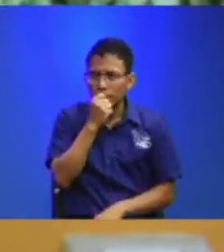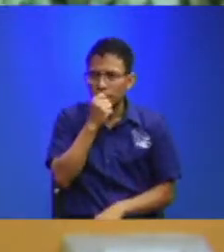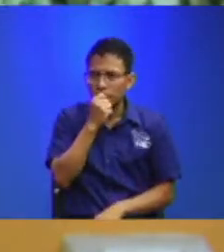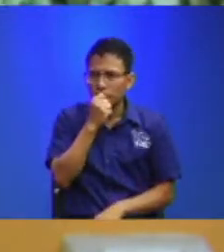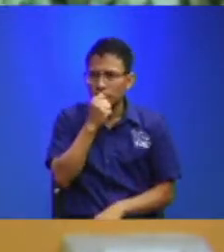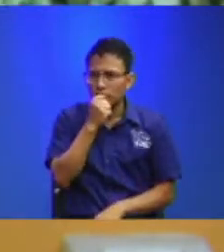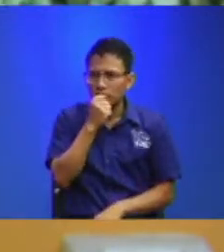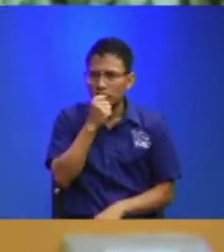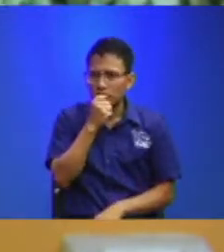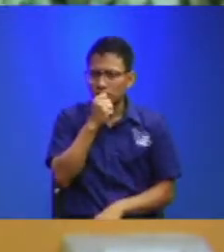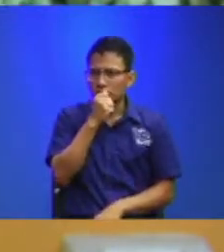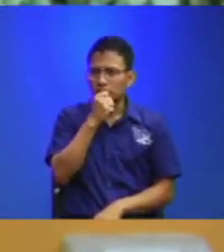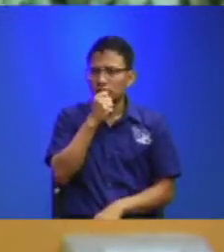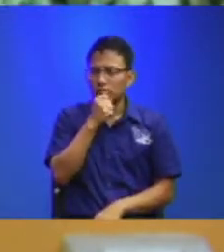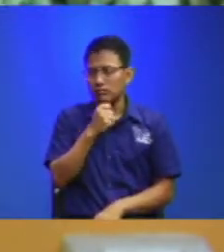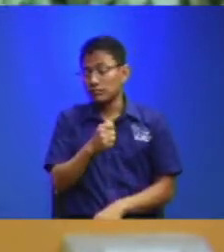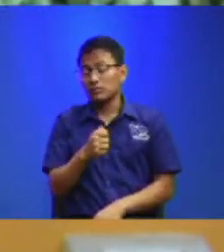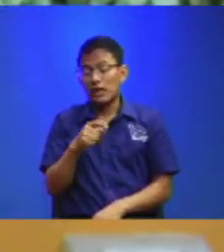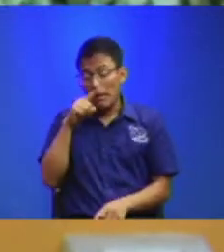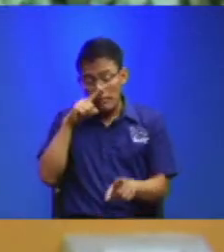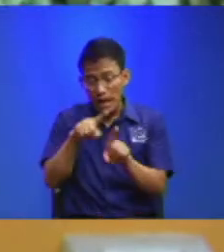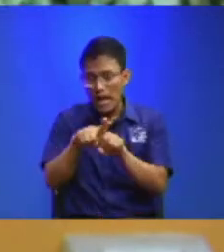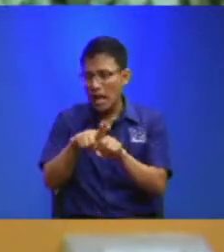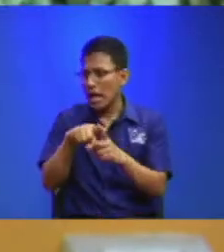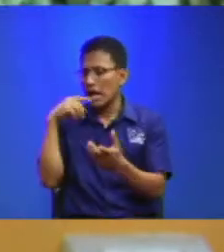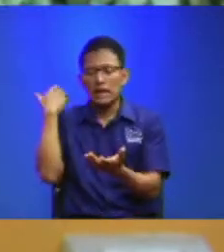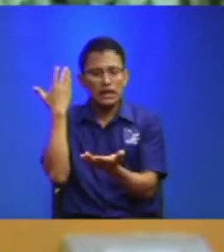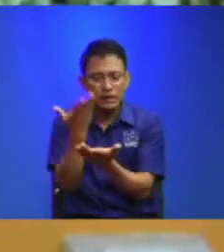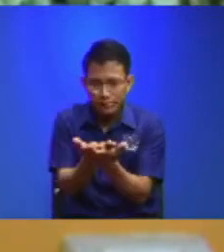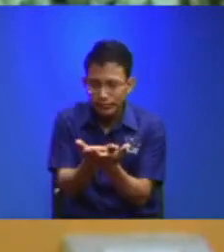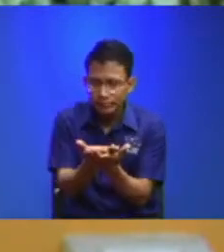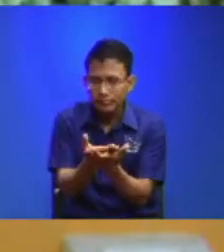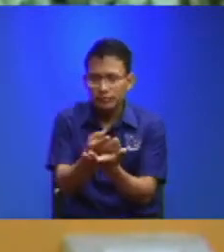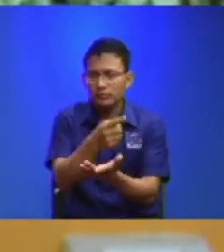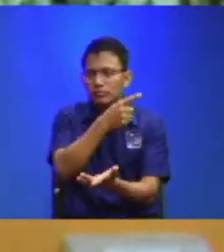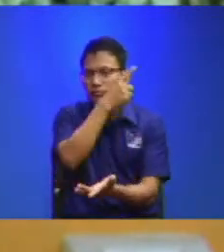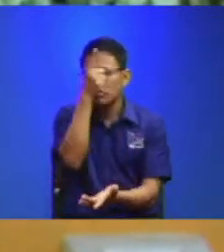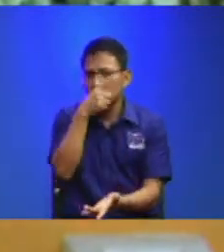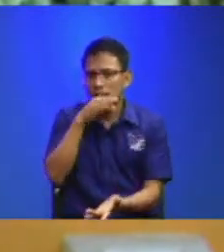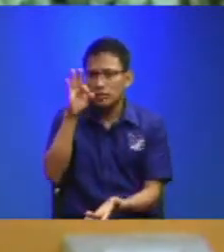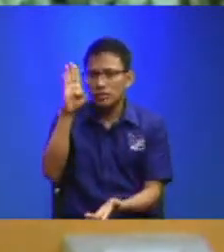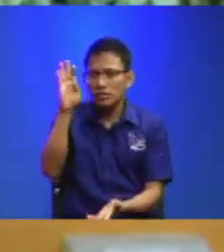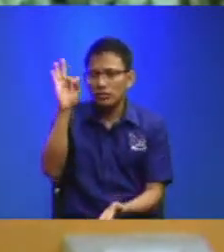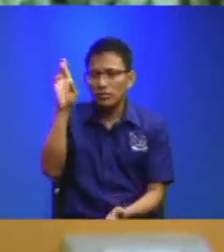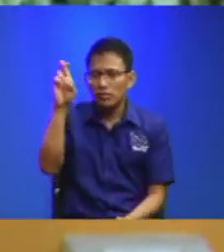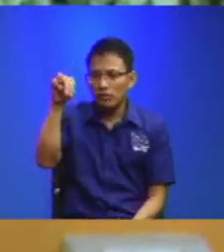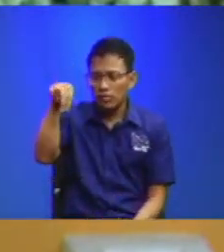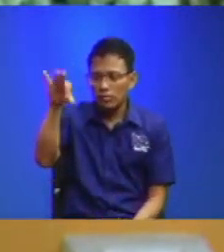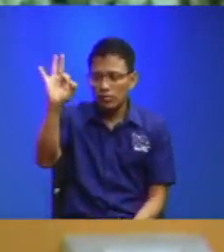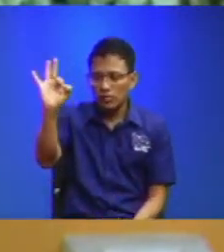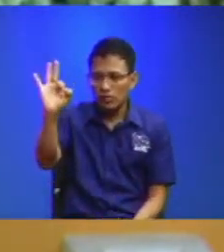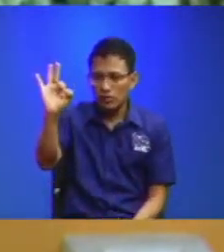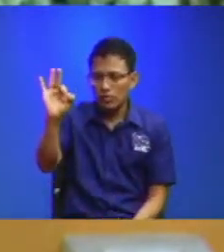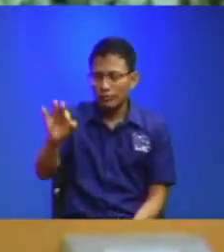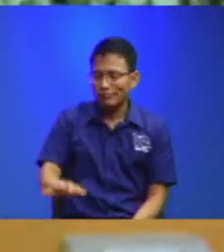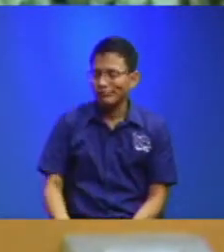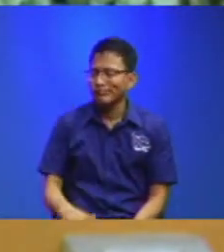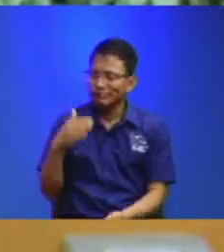se convierte en piedra de tropiezo. El soborno que le dieron se convierte en piedra de tropiezo.